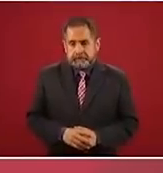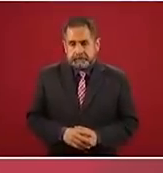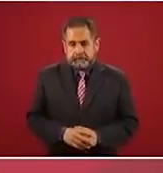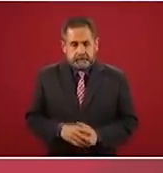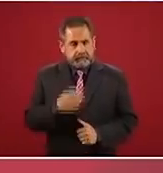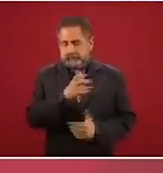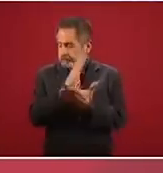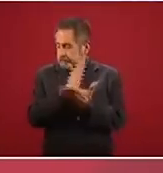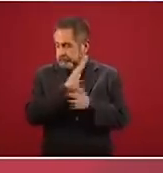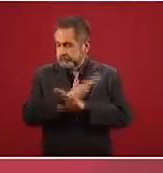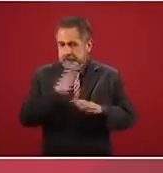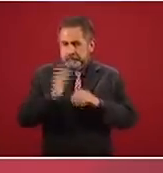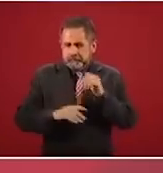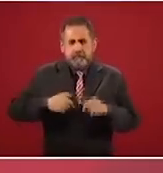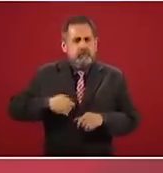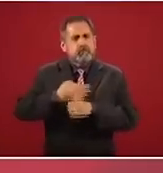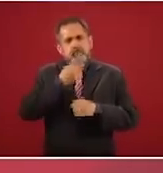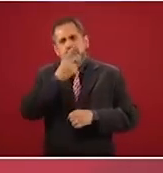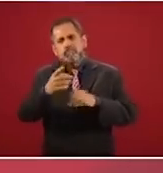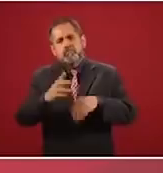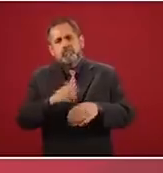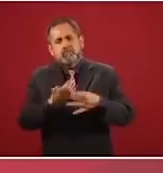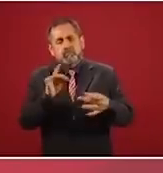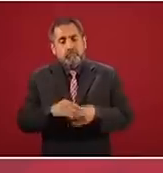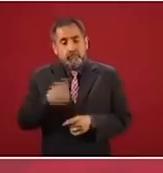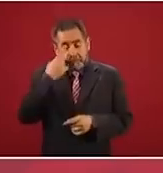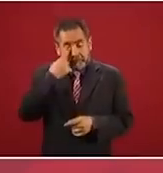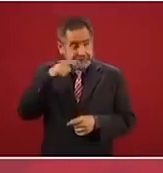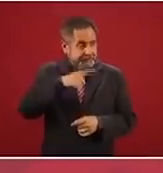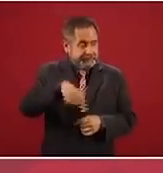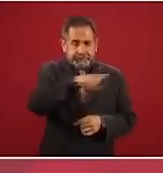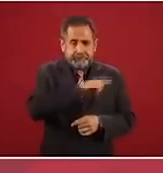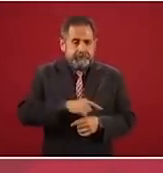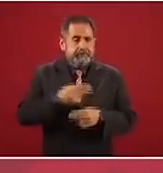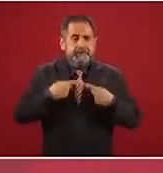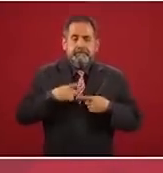Y eso ya se terminó. ¿Y por qué lo digo? Para que el que toma la caseta